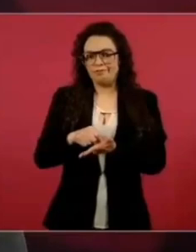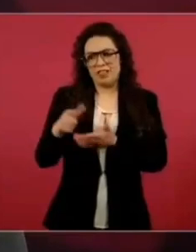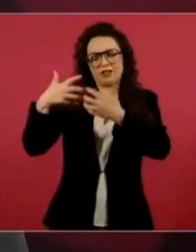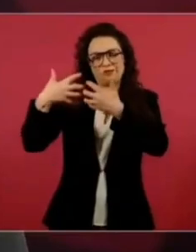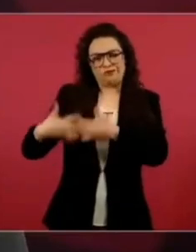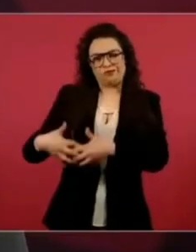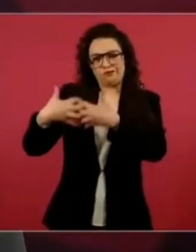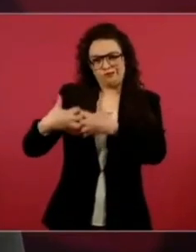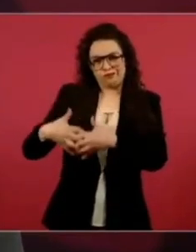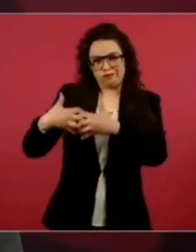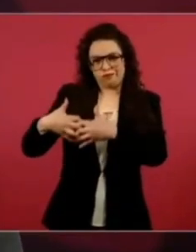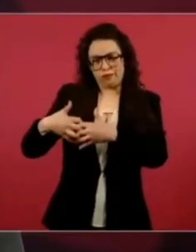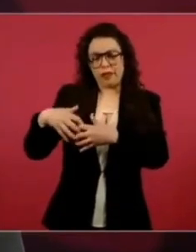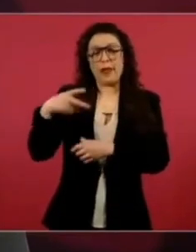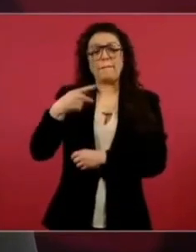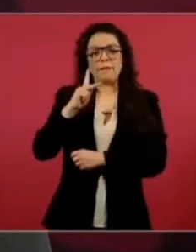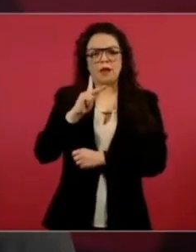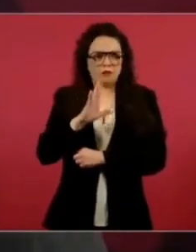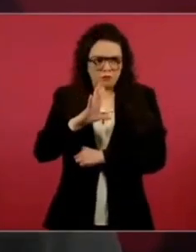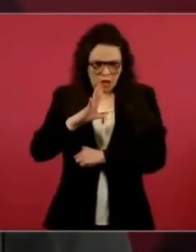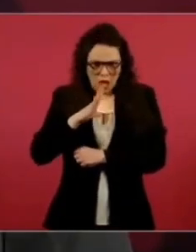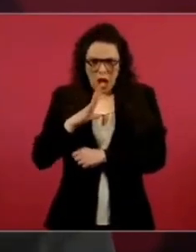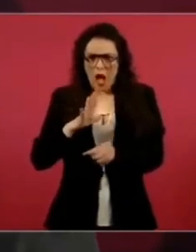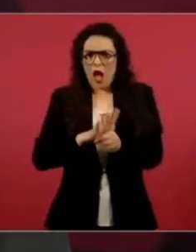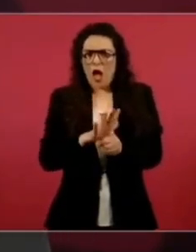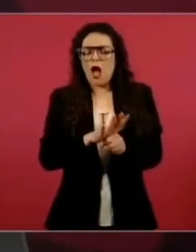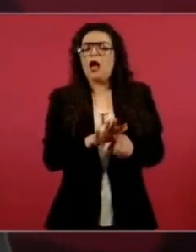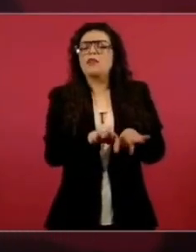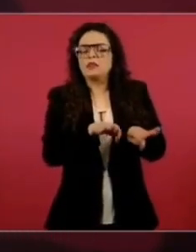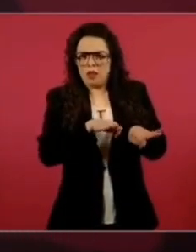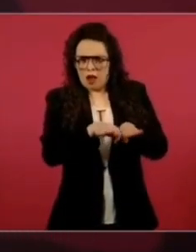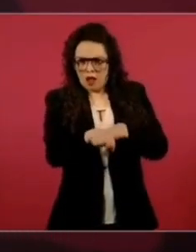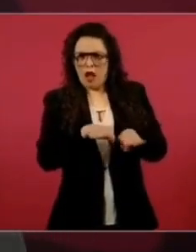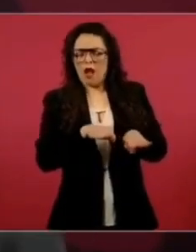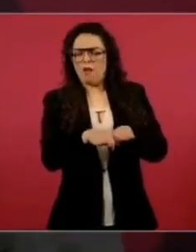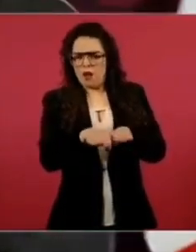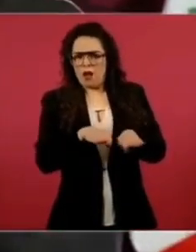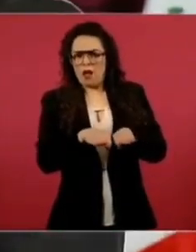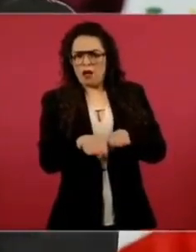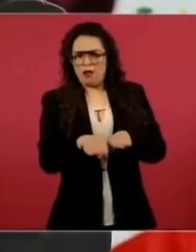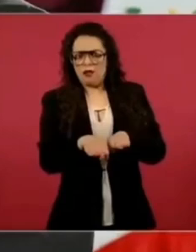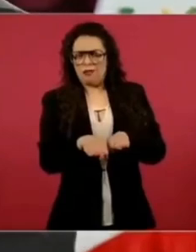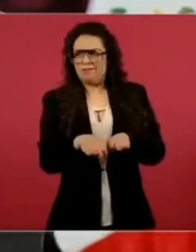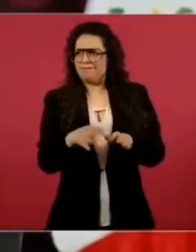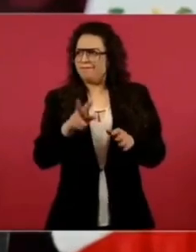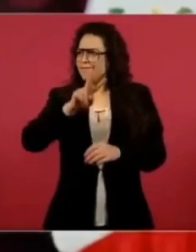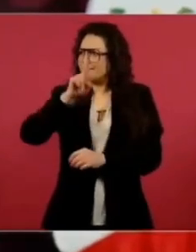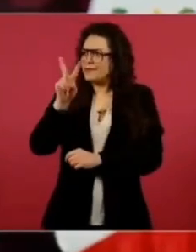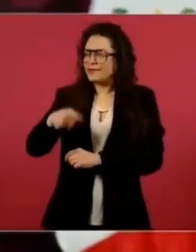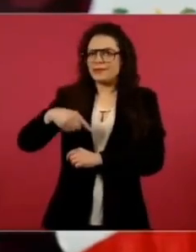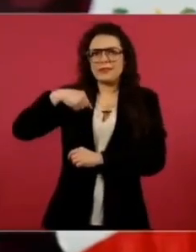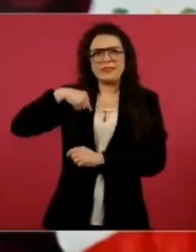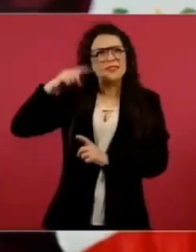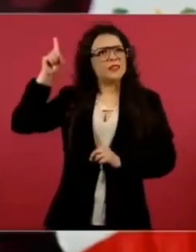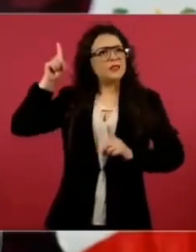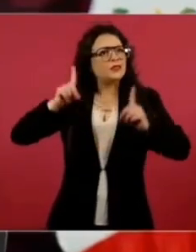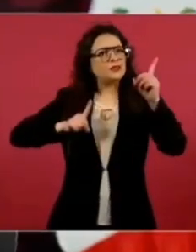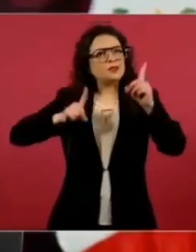Sí cómo es posible que haya eh tantos